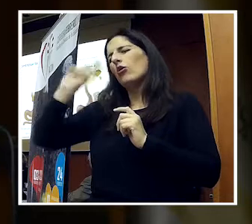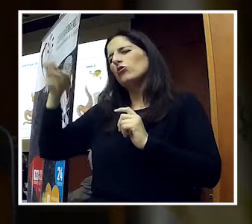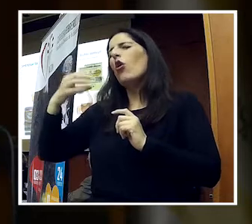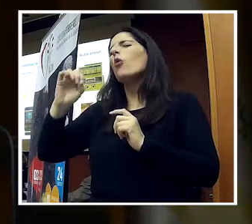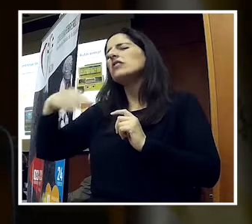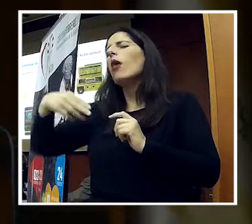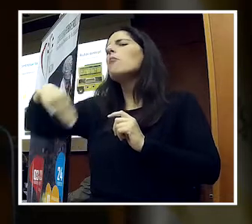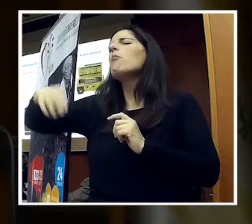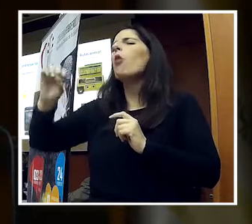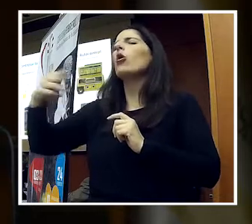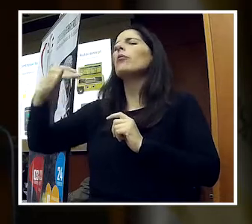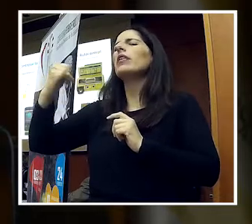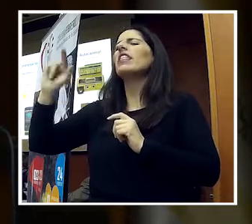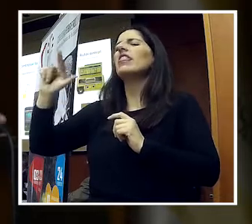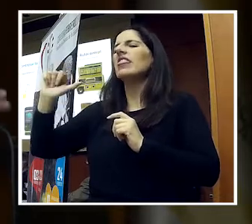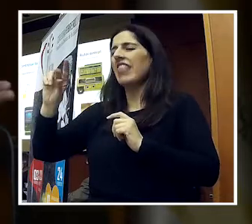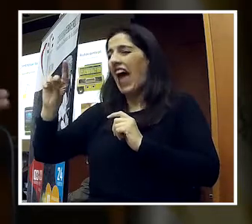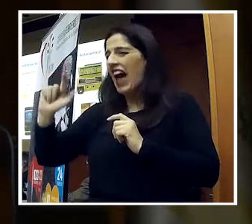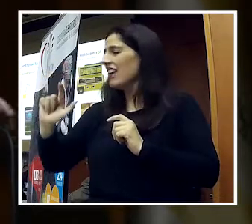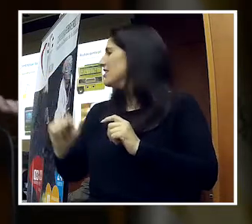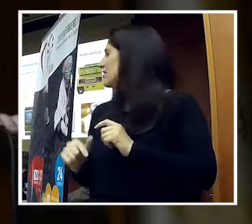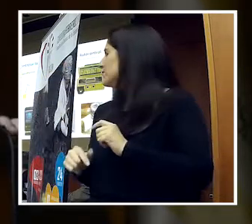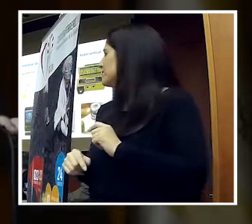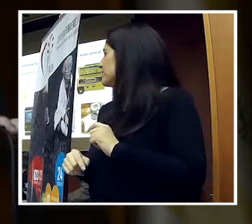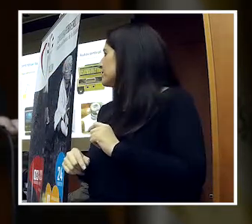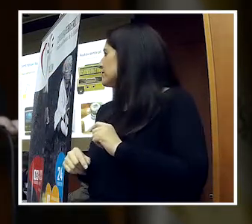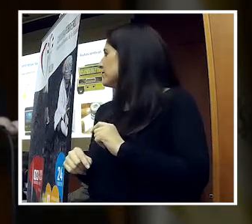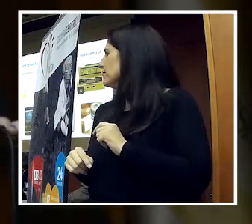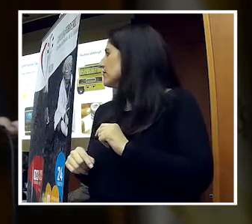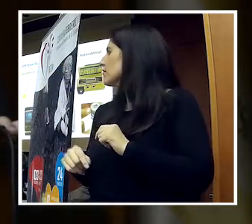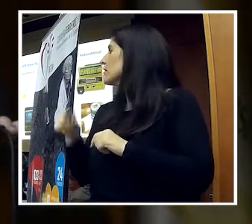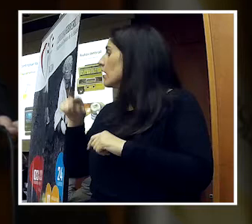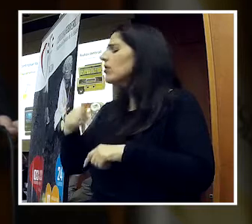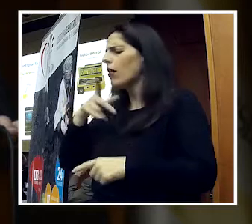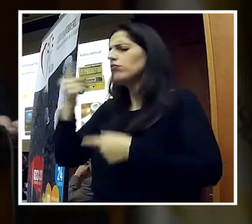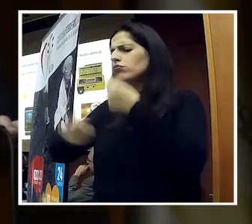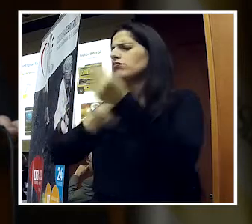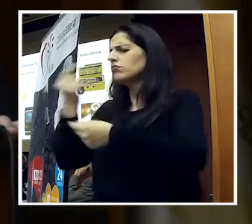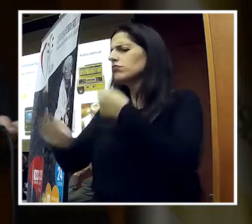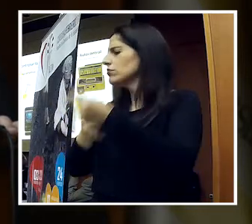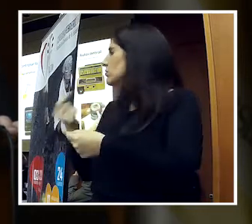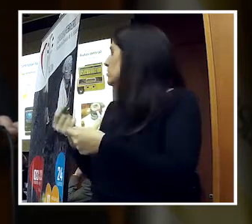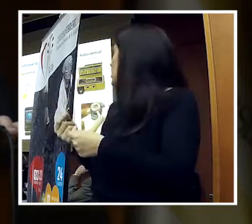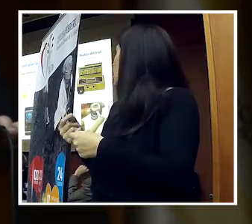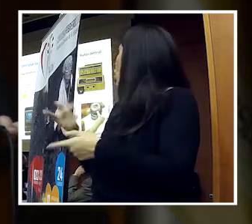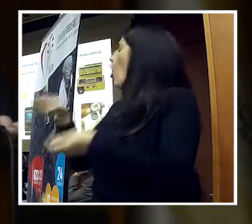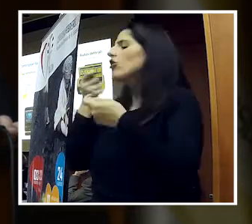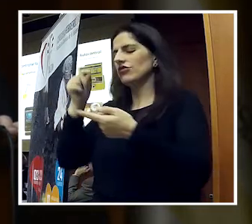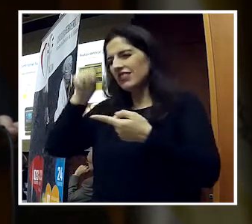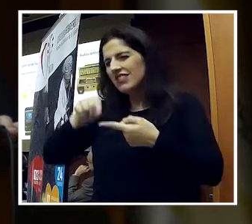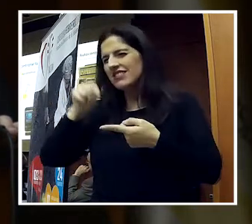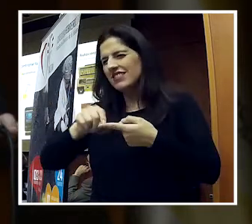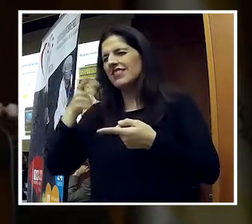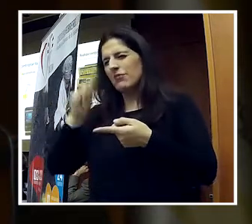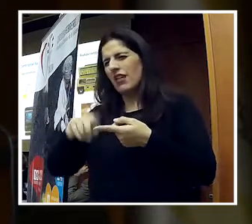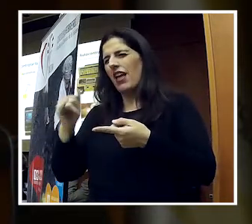para controlar nuestra enfermedad. Y voy terminando. También hemos avanzado muchísimo en los métodos de autocontrol. Seguramente algunos de